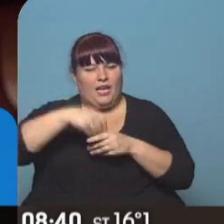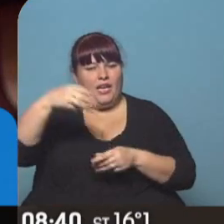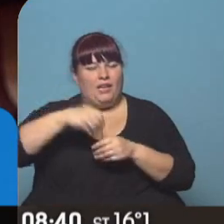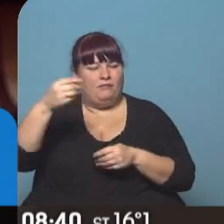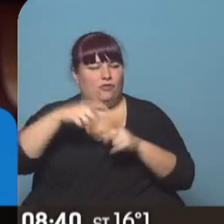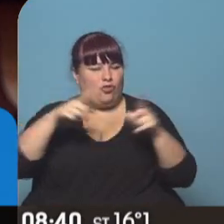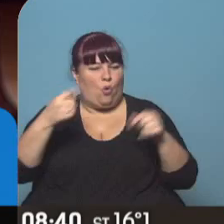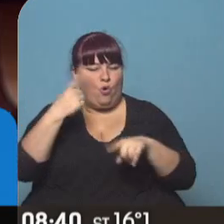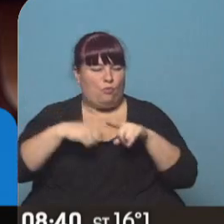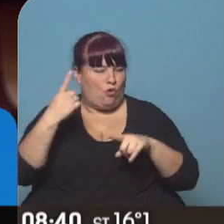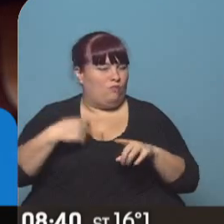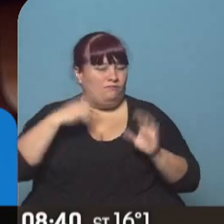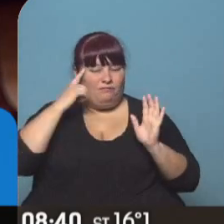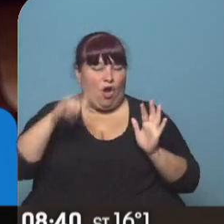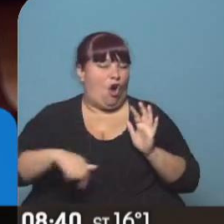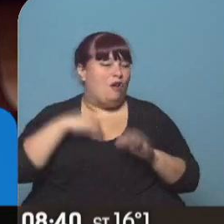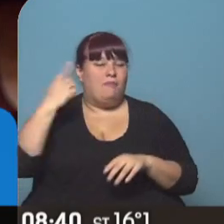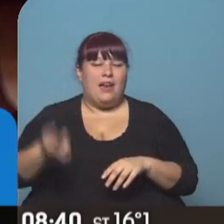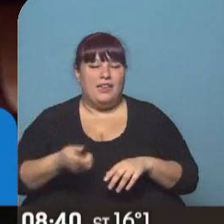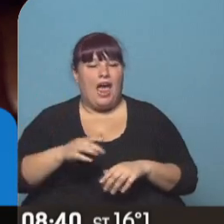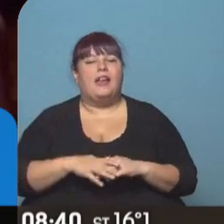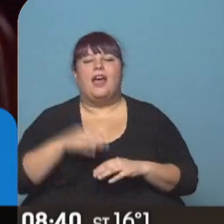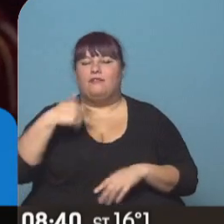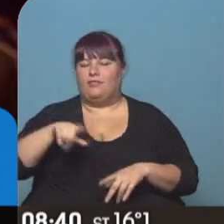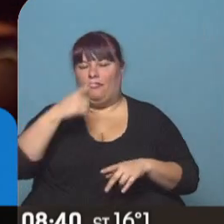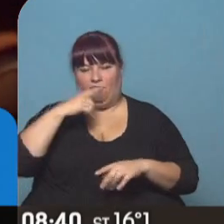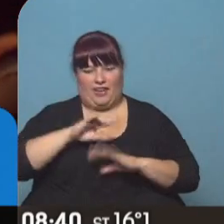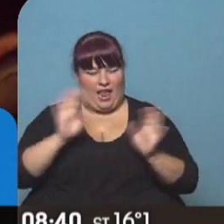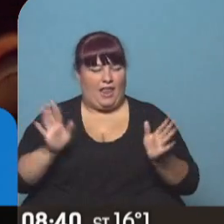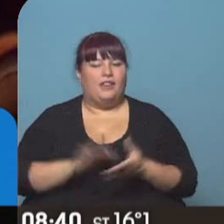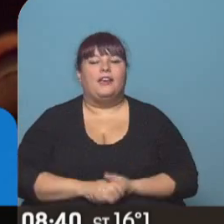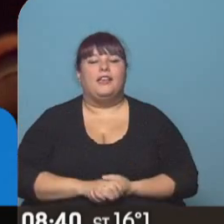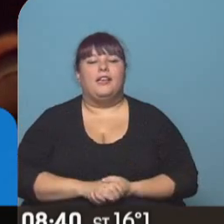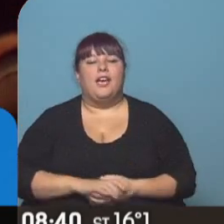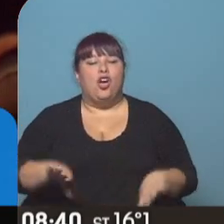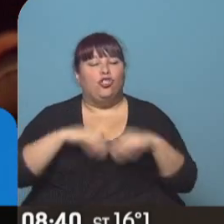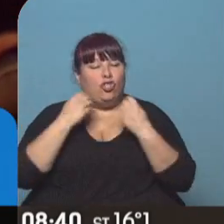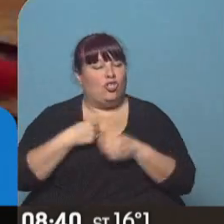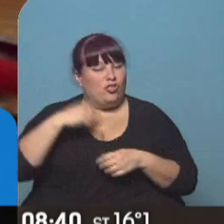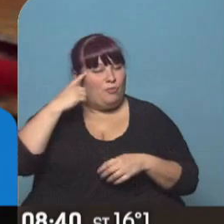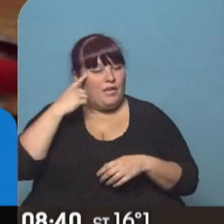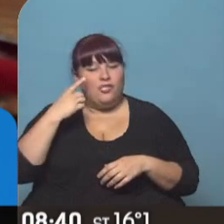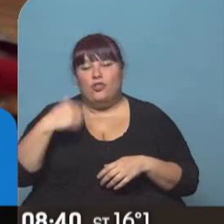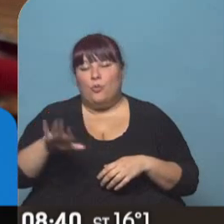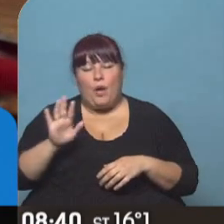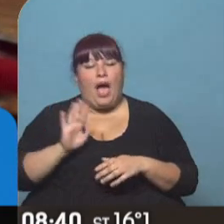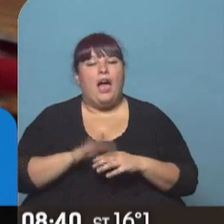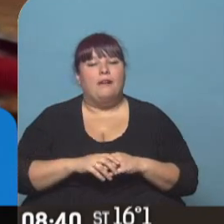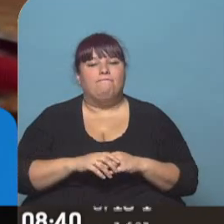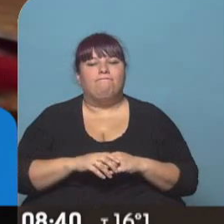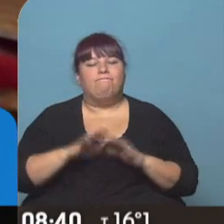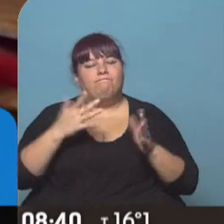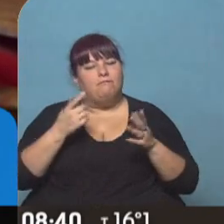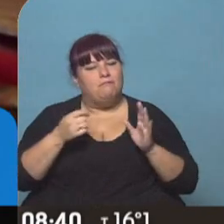puntualmente cada una yo calculo que entre hoy y mañana va a estar el resultado definitivo el resultado yo creo que va a dar probablemente